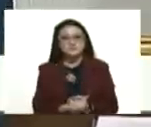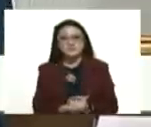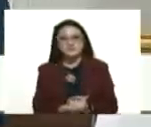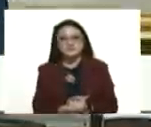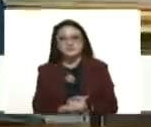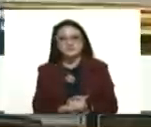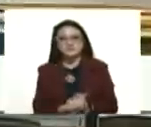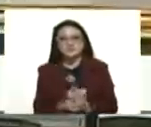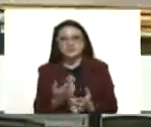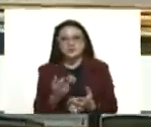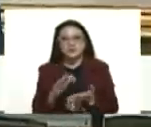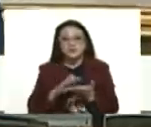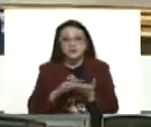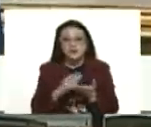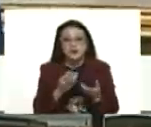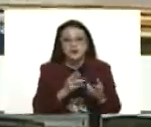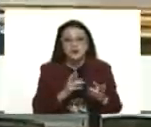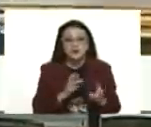resolver